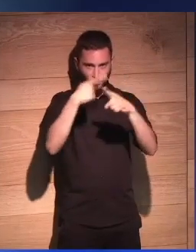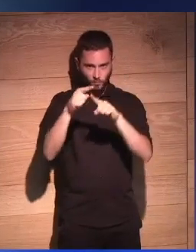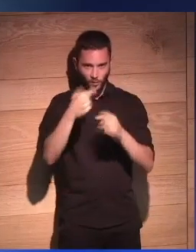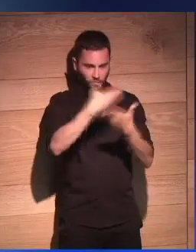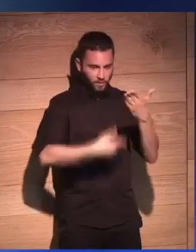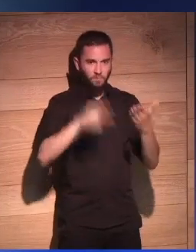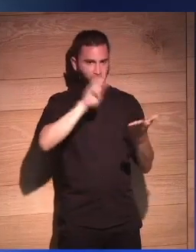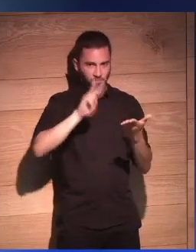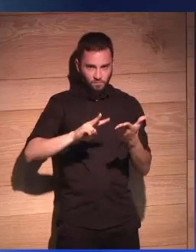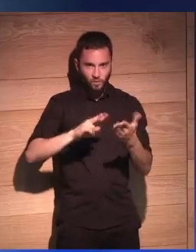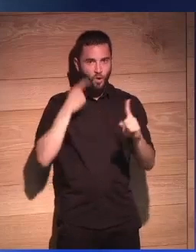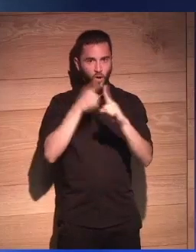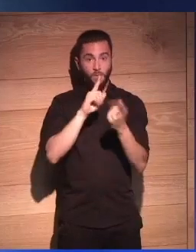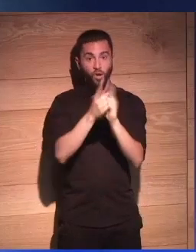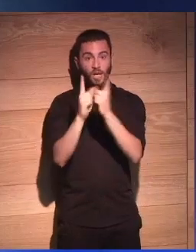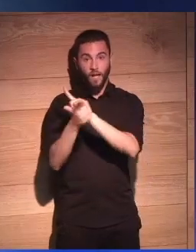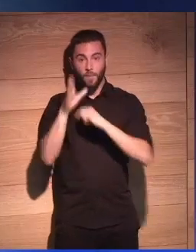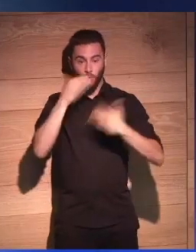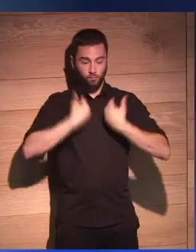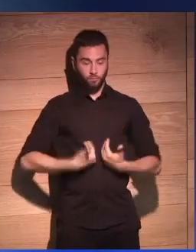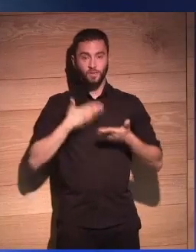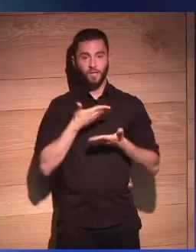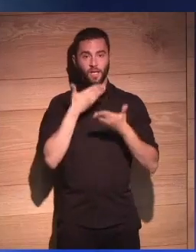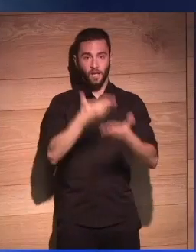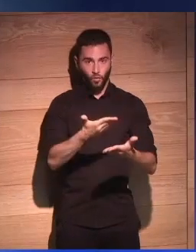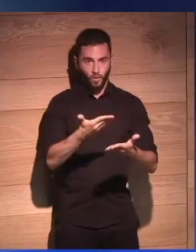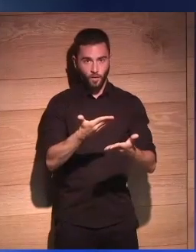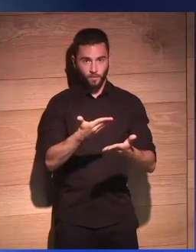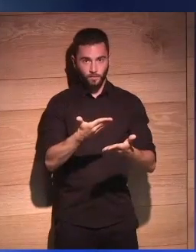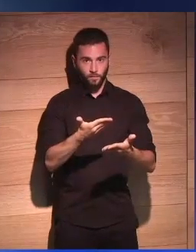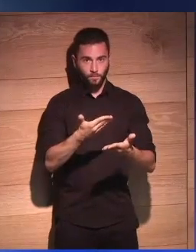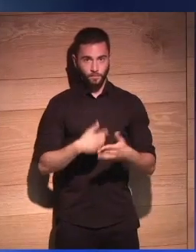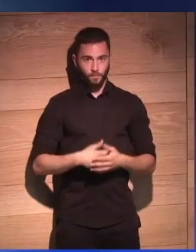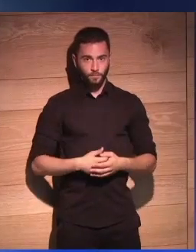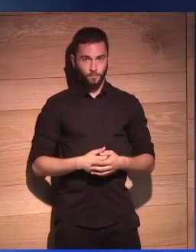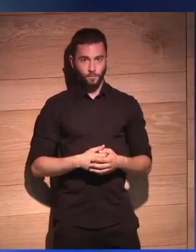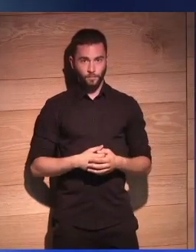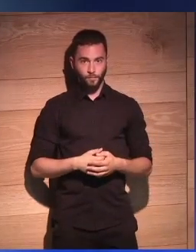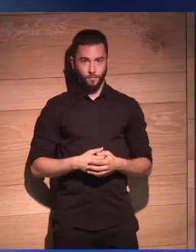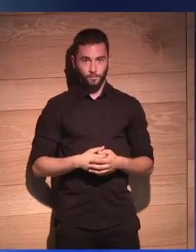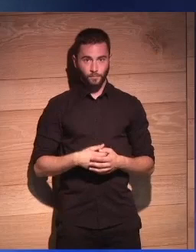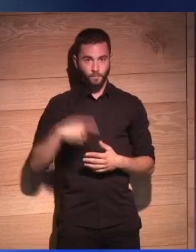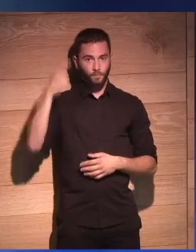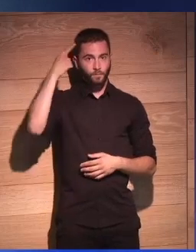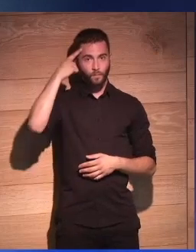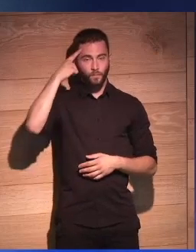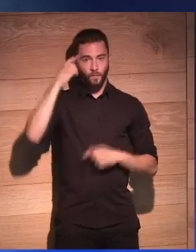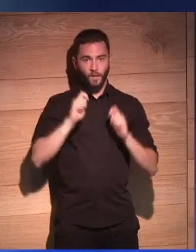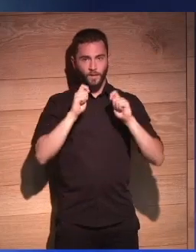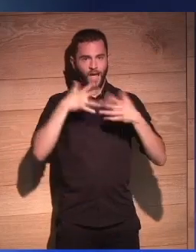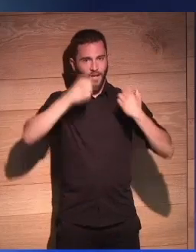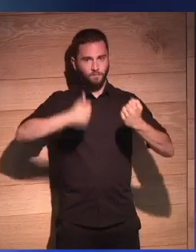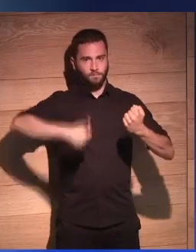para variar, porque eso te hace bien físicamente, te mantiene en un estado cognitivo